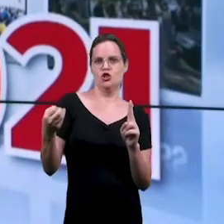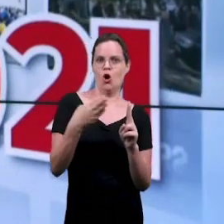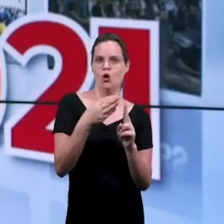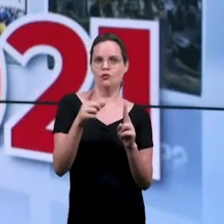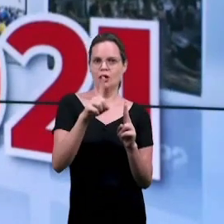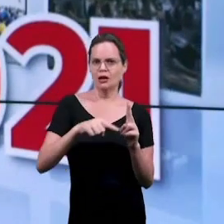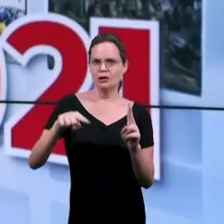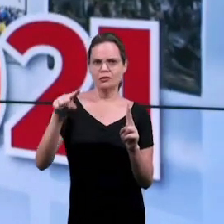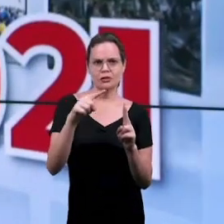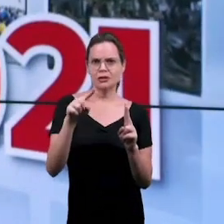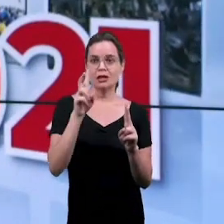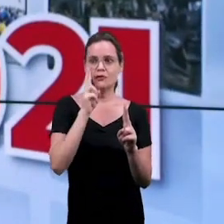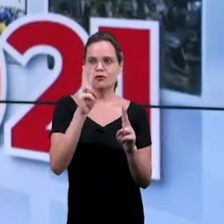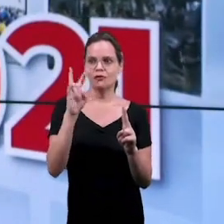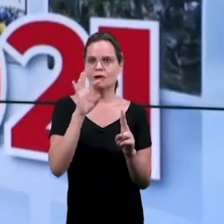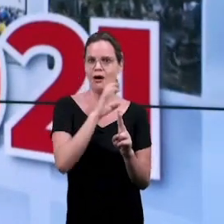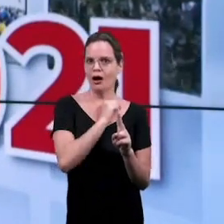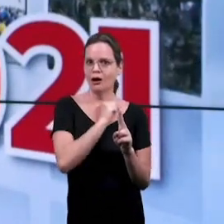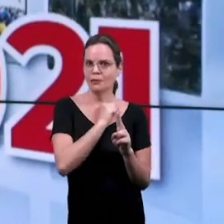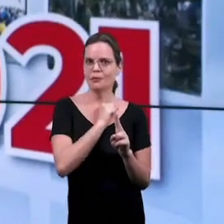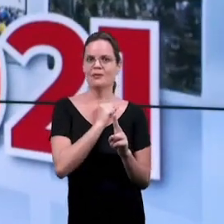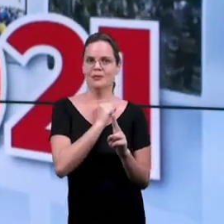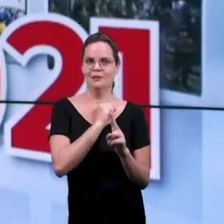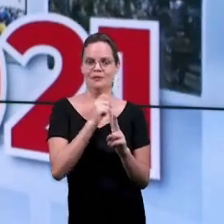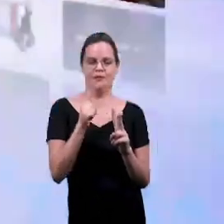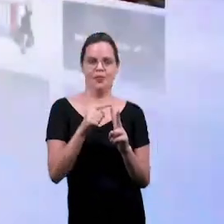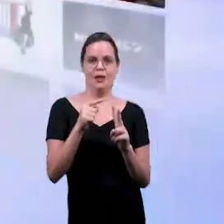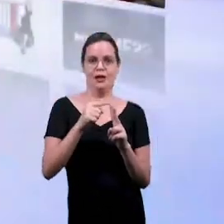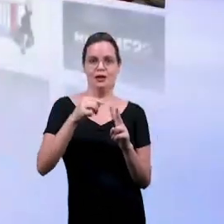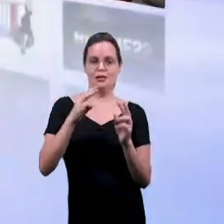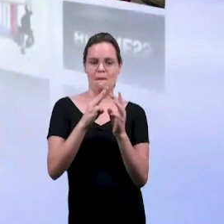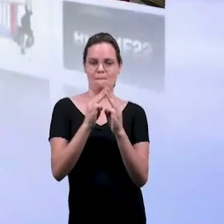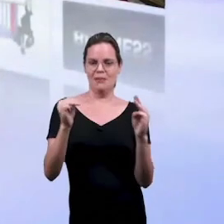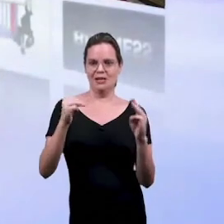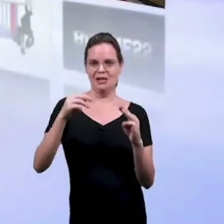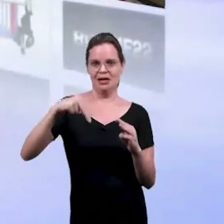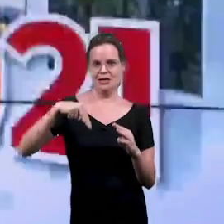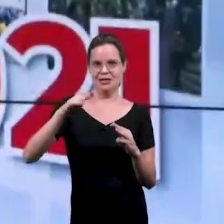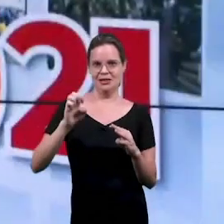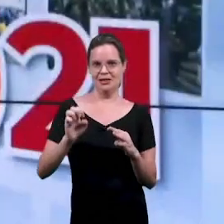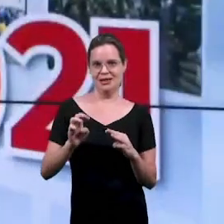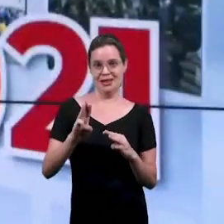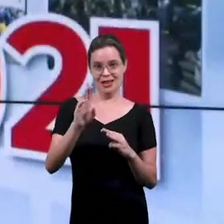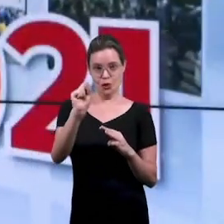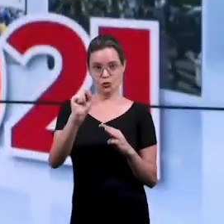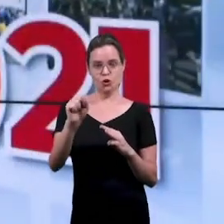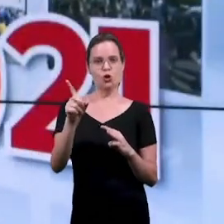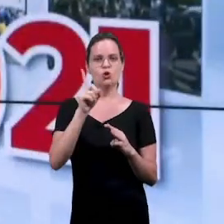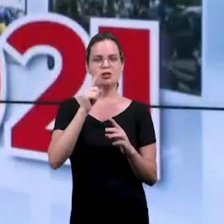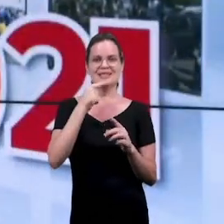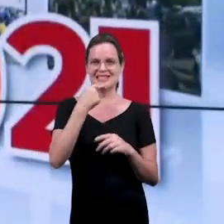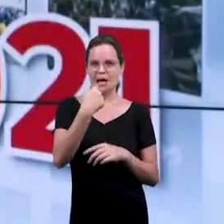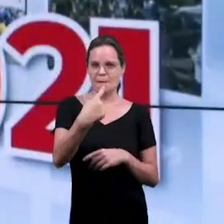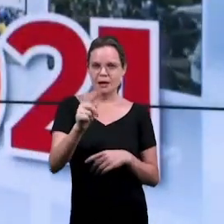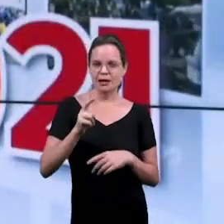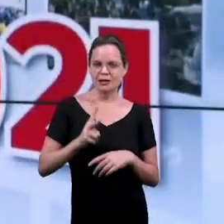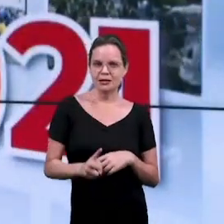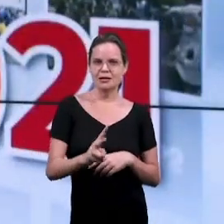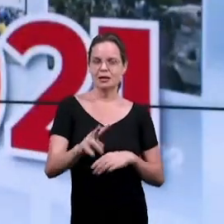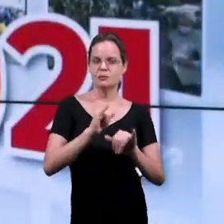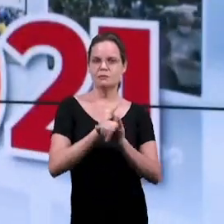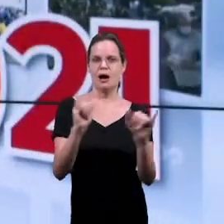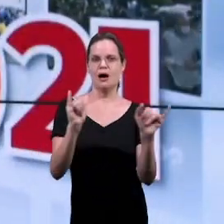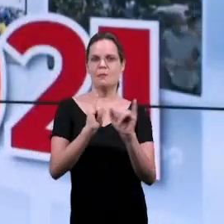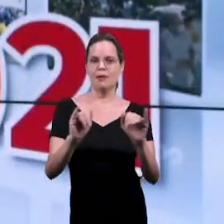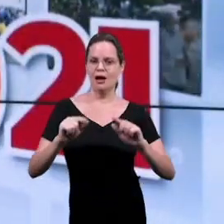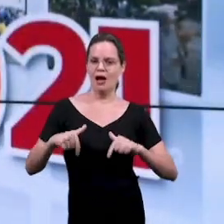Manaim lanzaron dos nuevos contenidos para la rápida atención de millares de personas. El Manaim, que divulga